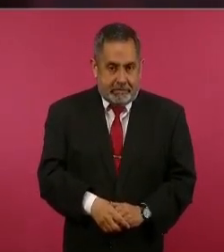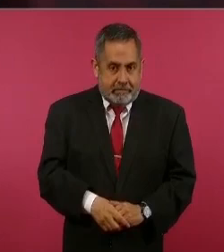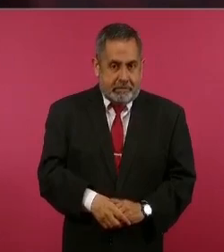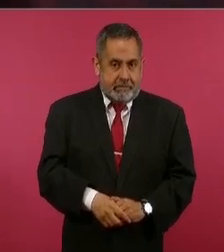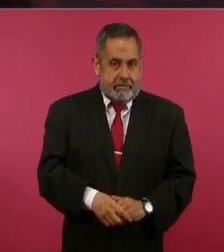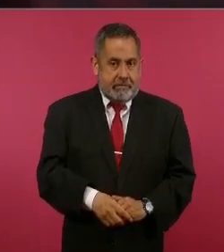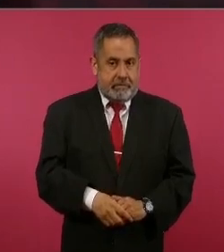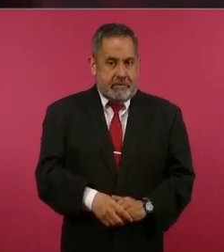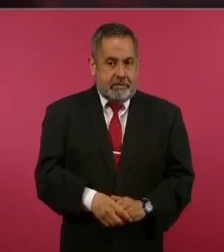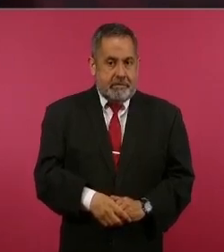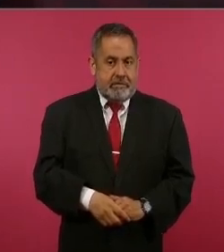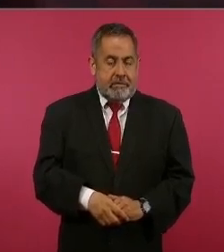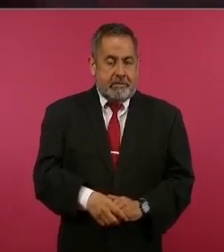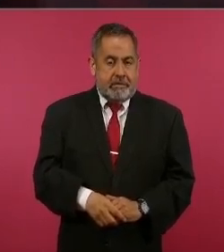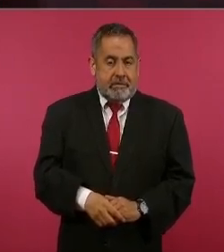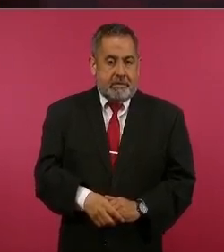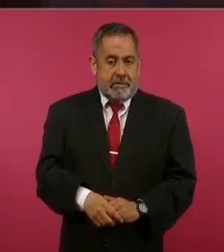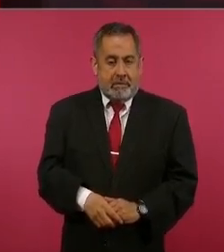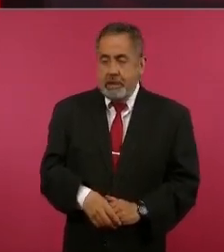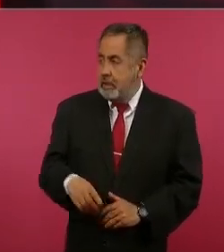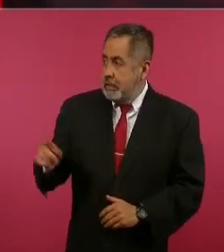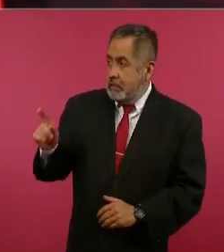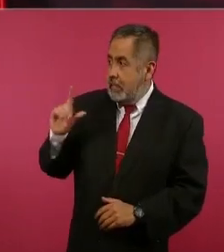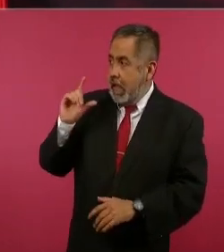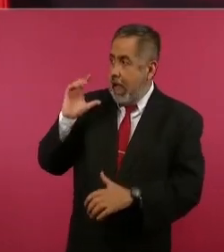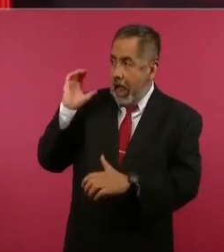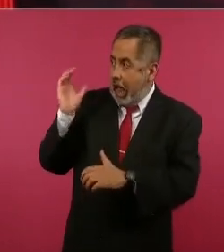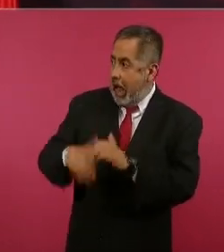ya nos vamos y ellos se van a quedar.